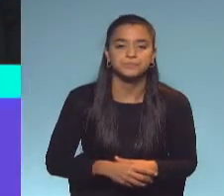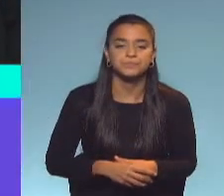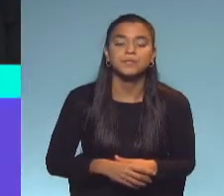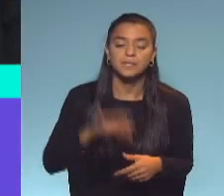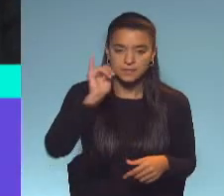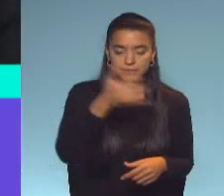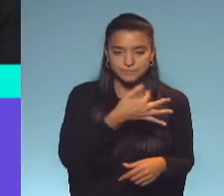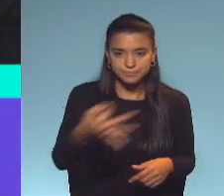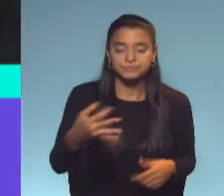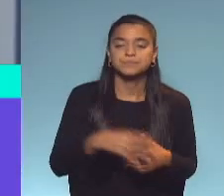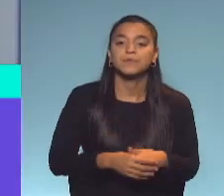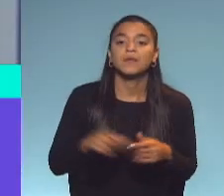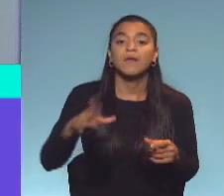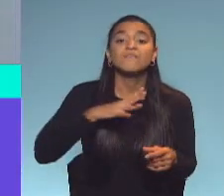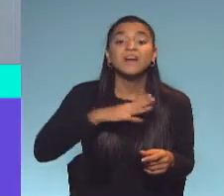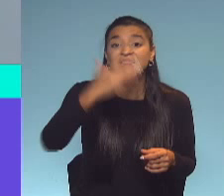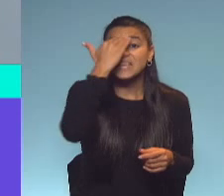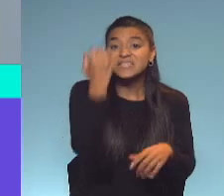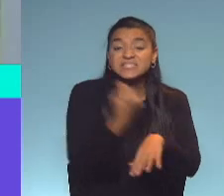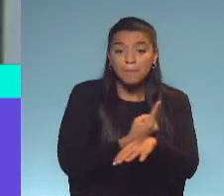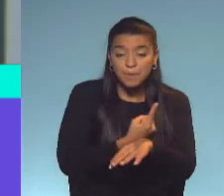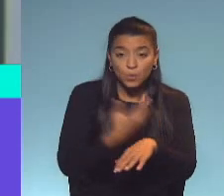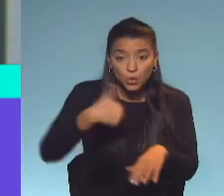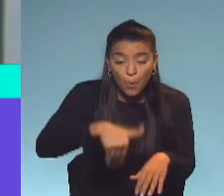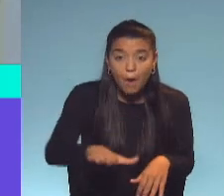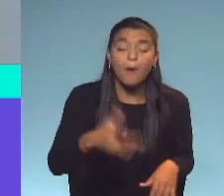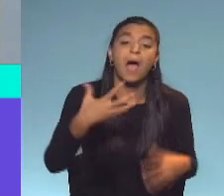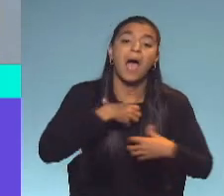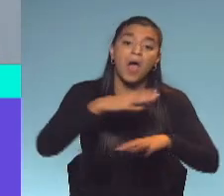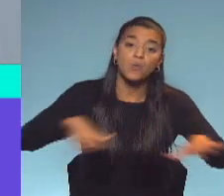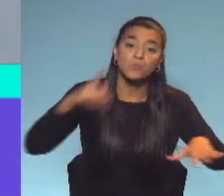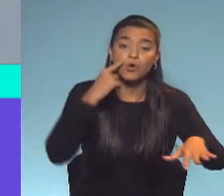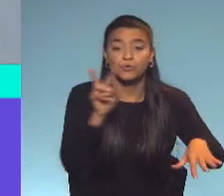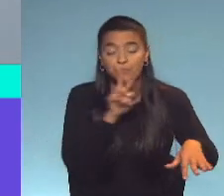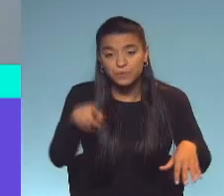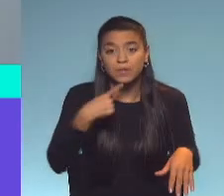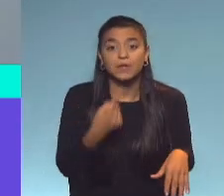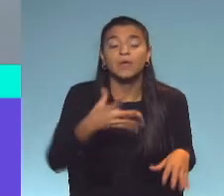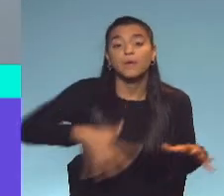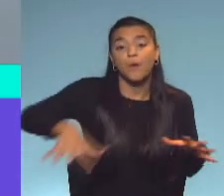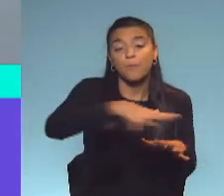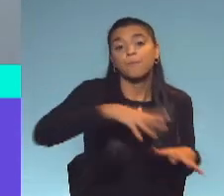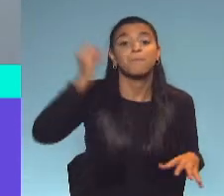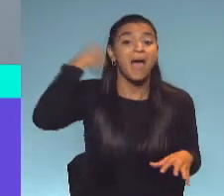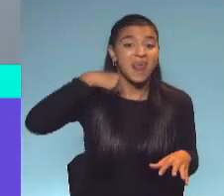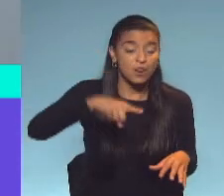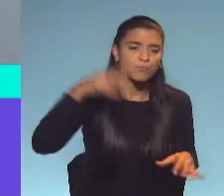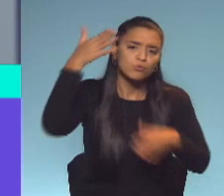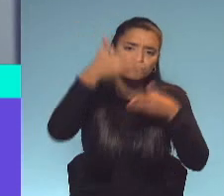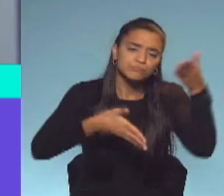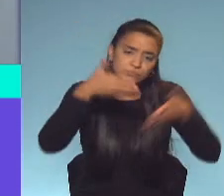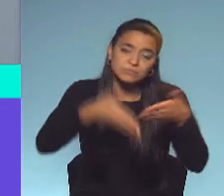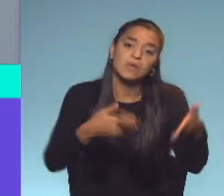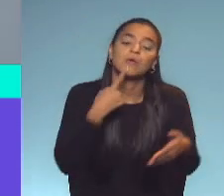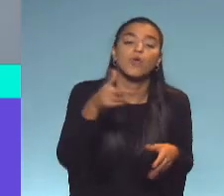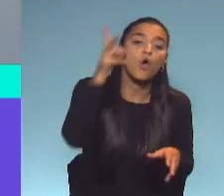Sí, Ale, Silvia, bueno, faltan 15 minutos para que los alumnos y alumnas de esta escuela La Finor del barrio de Palermo comiencen a llegar. Recordemos que